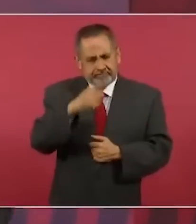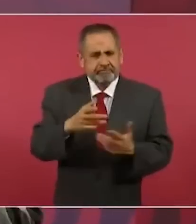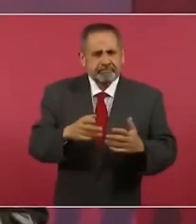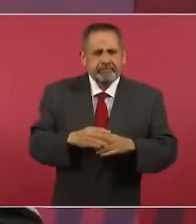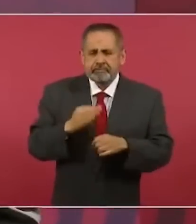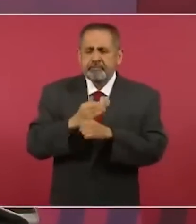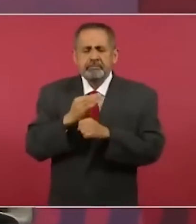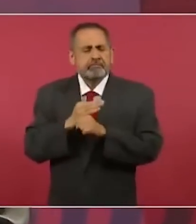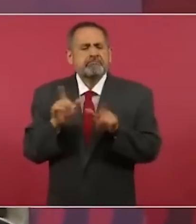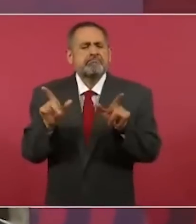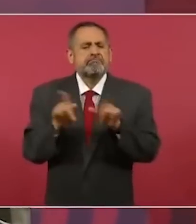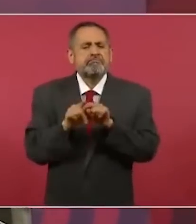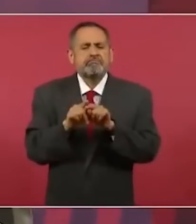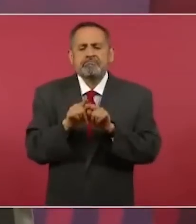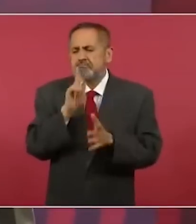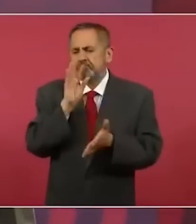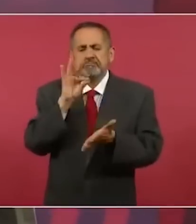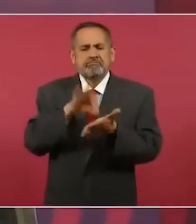decimos más?